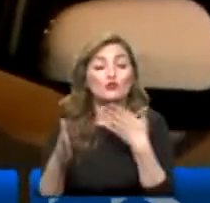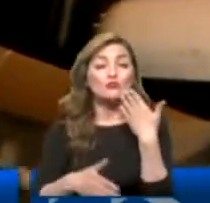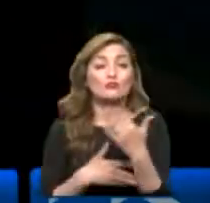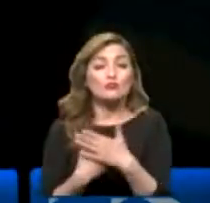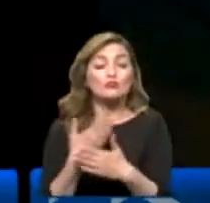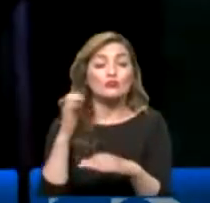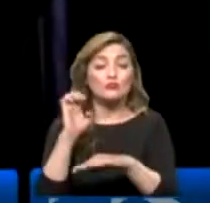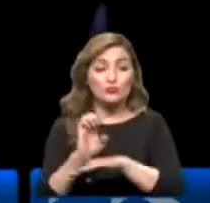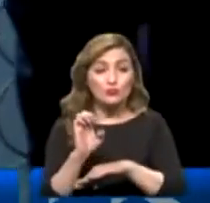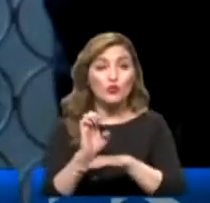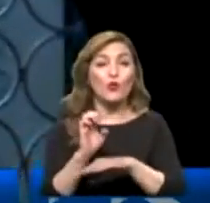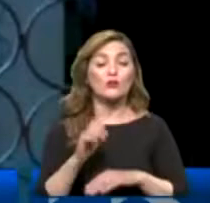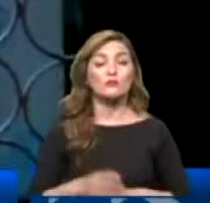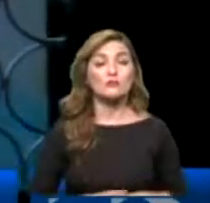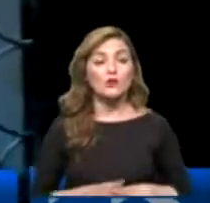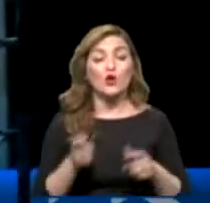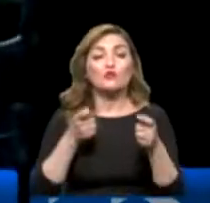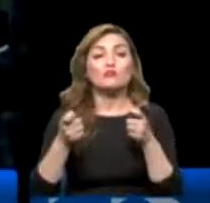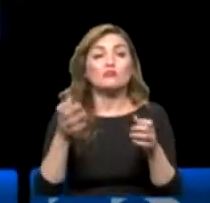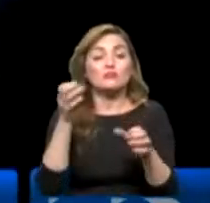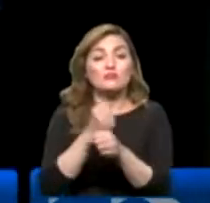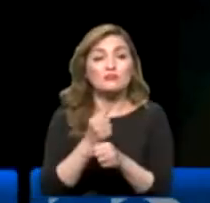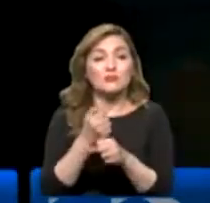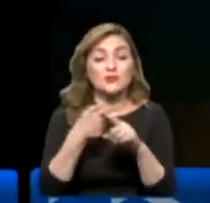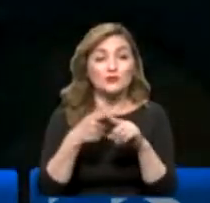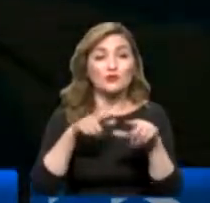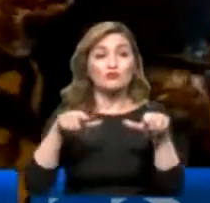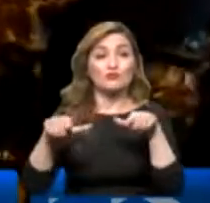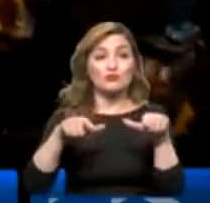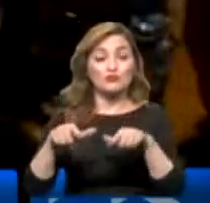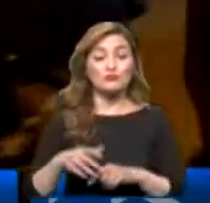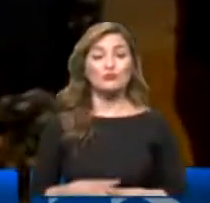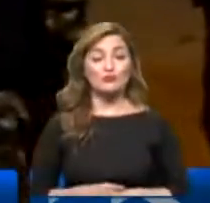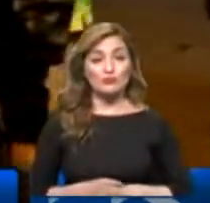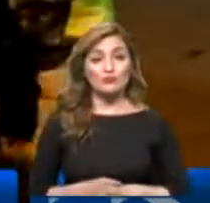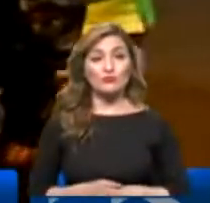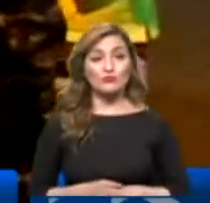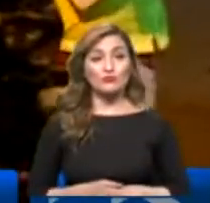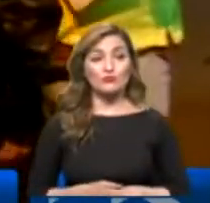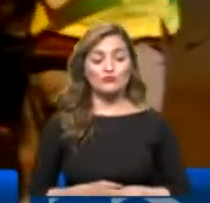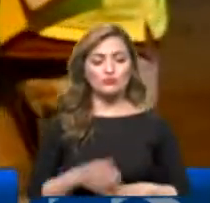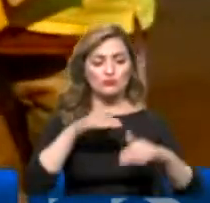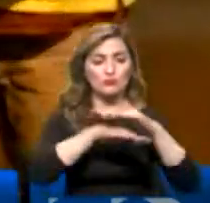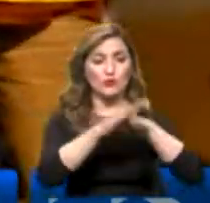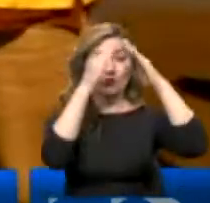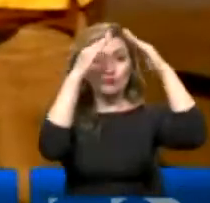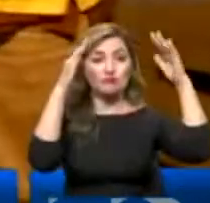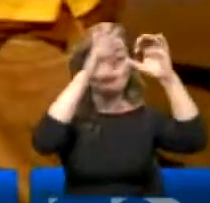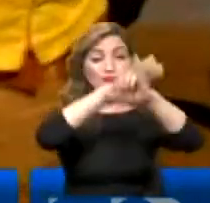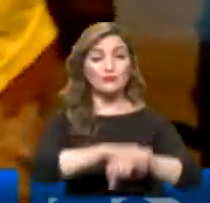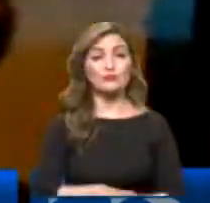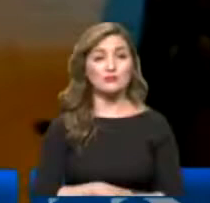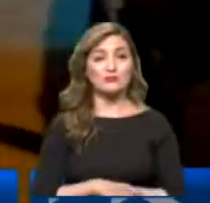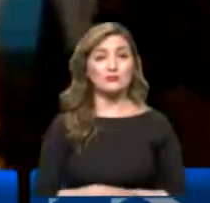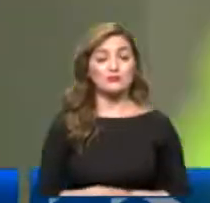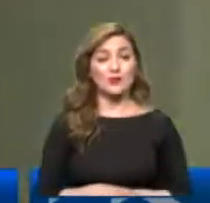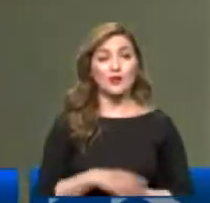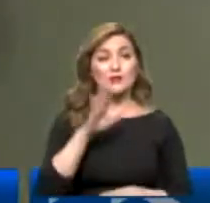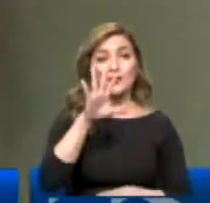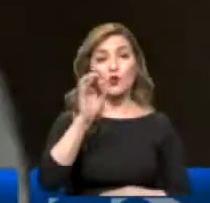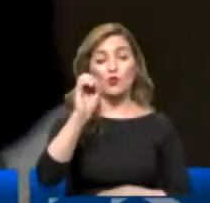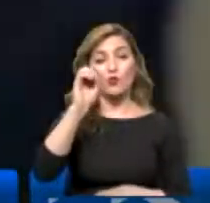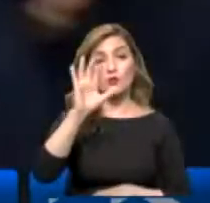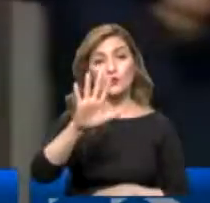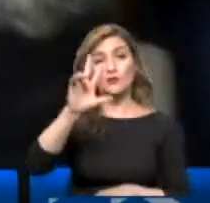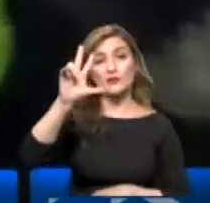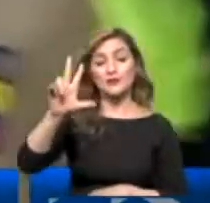nacional. Este operativo, que se ha ejecutado en varias fases, ha logrado la desarticulación hasta el momento de